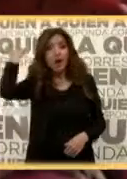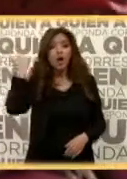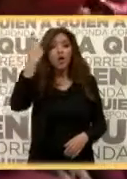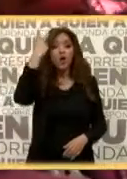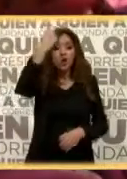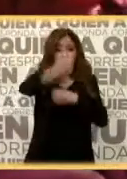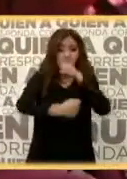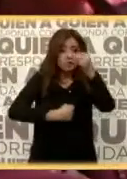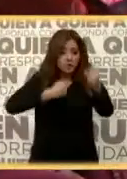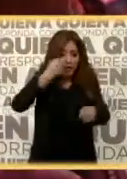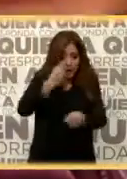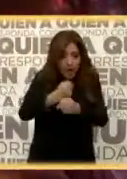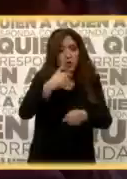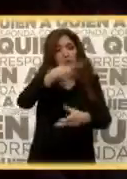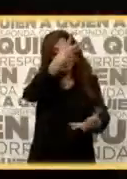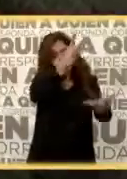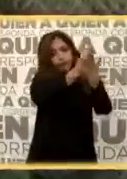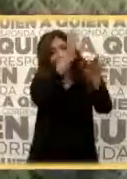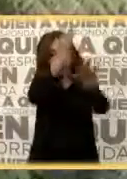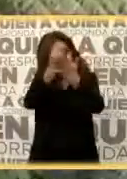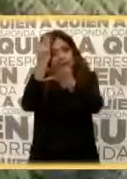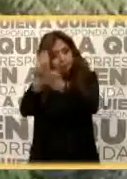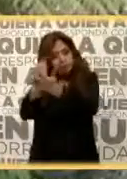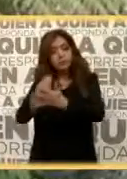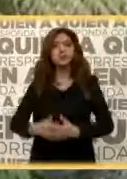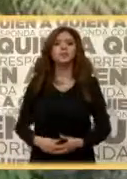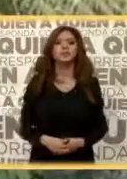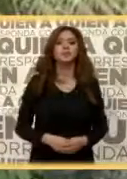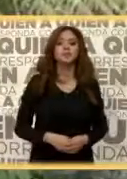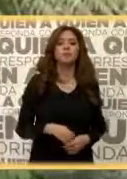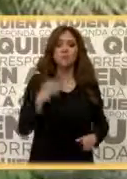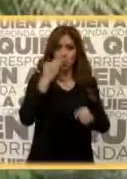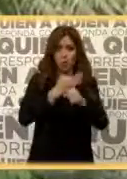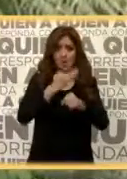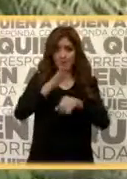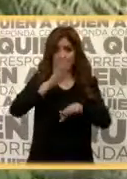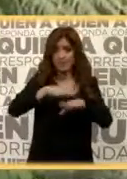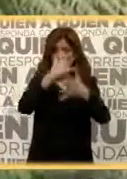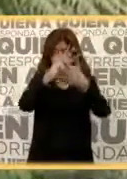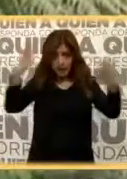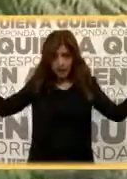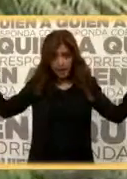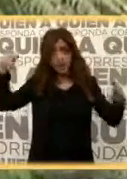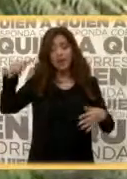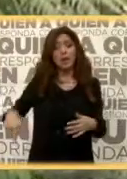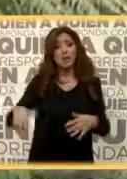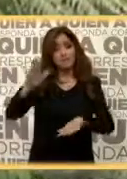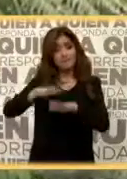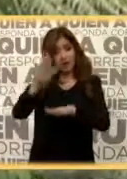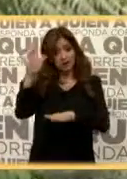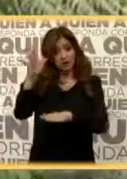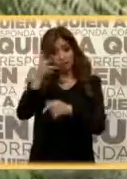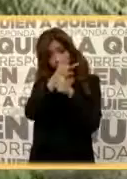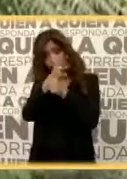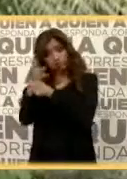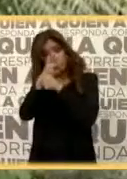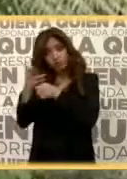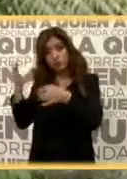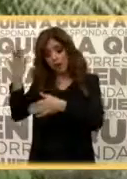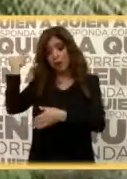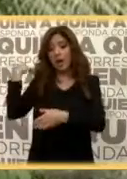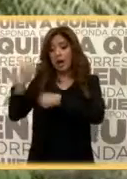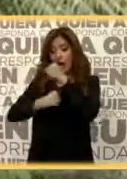que la hemos ido modificando. Sí, es mucho más grande, participan más programas que el año pasado. Realmente todos nos estamos sumando